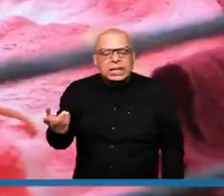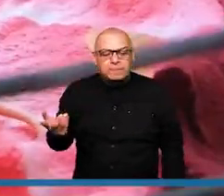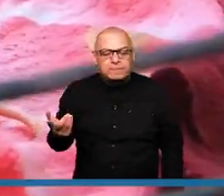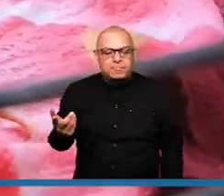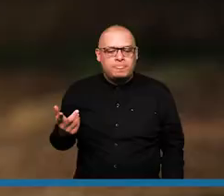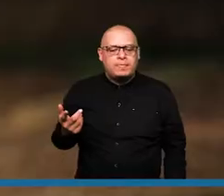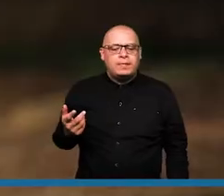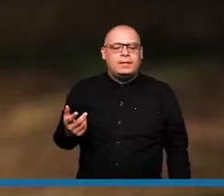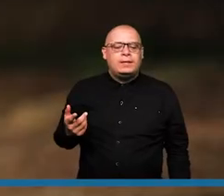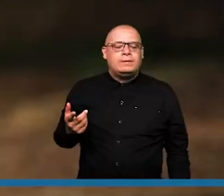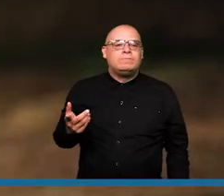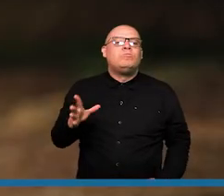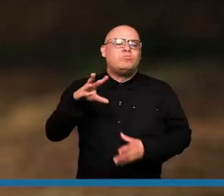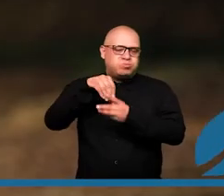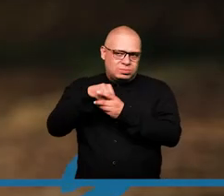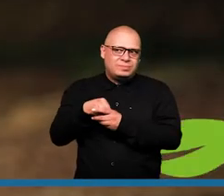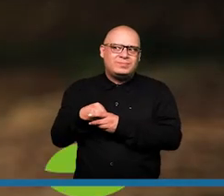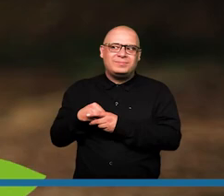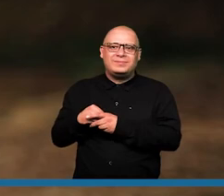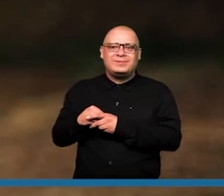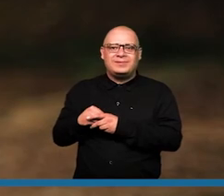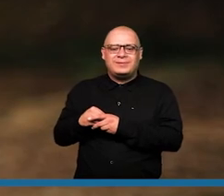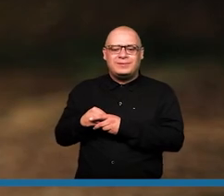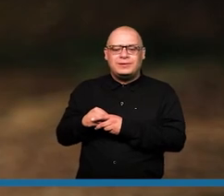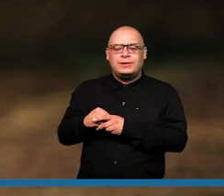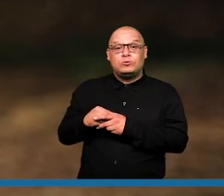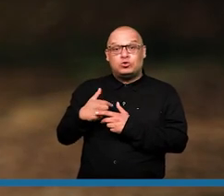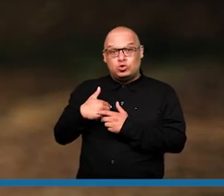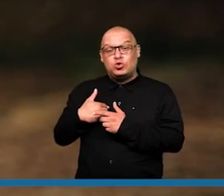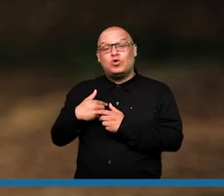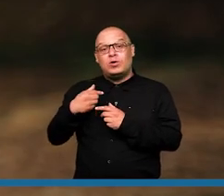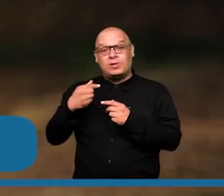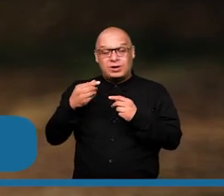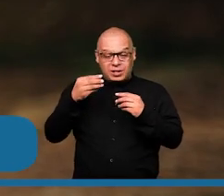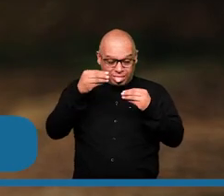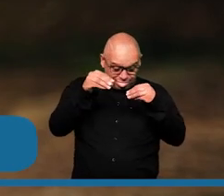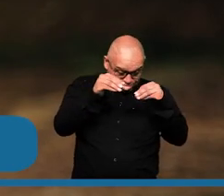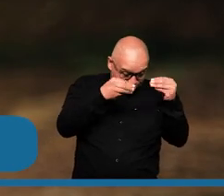Y allí es donde me encuentro con junto a estas dos pasiones del origami